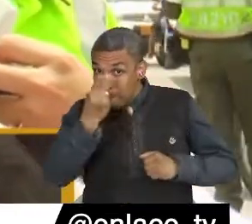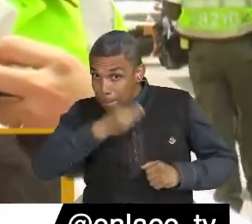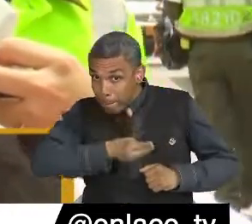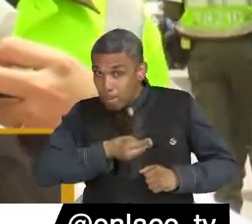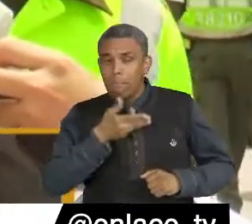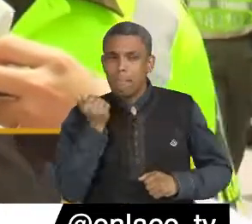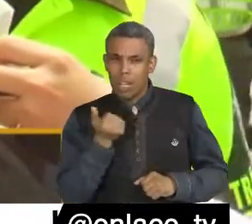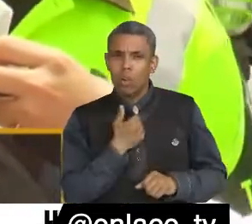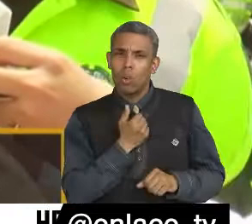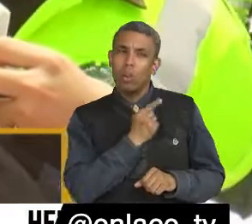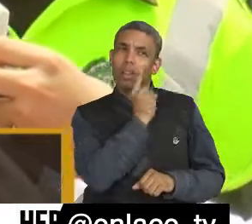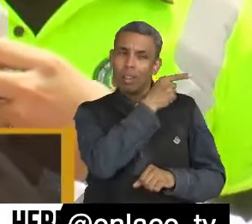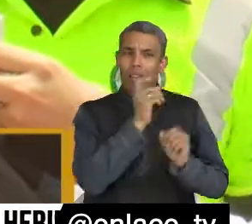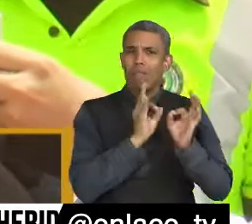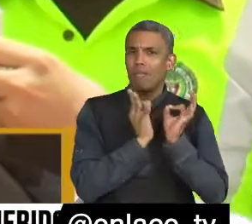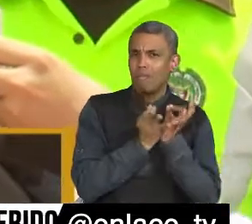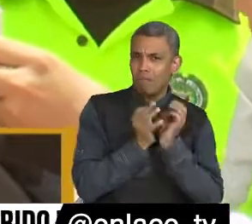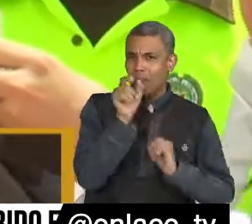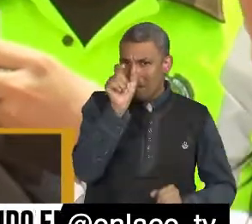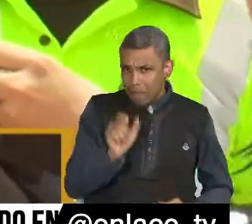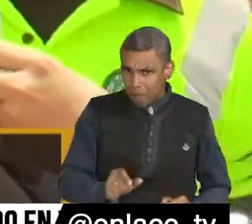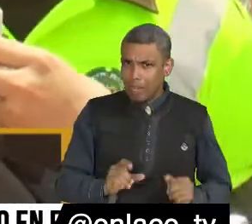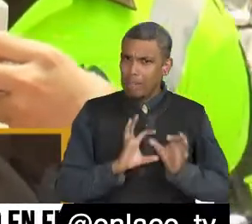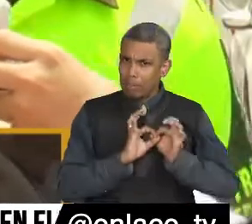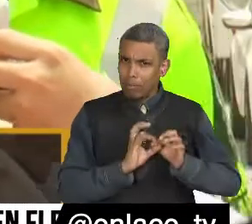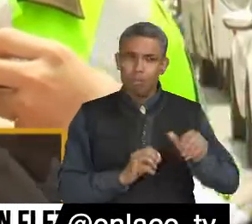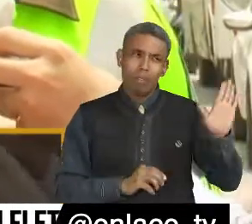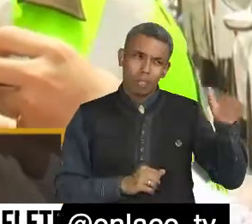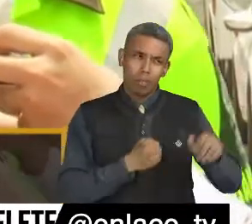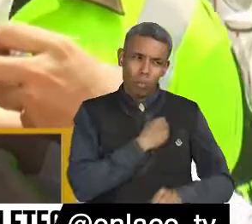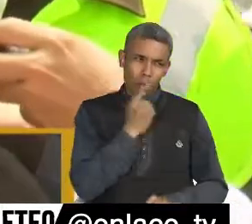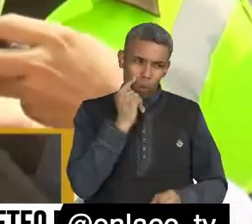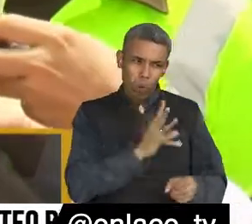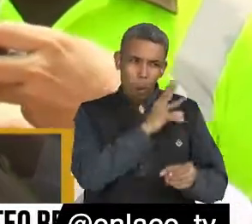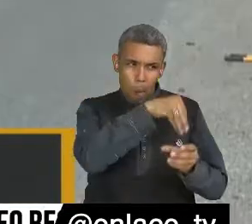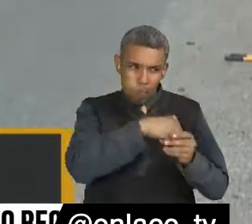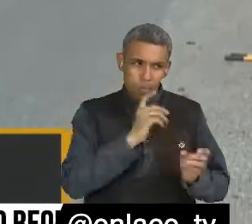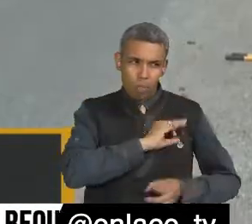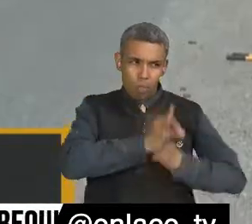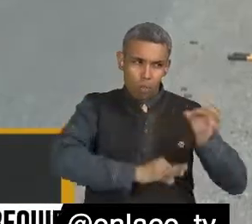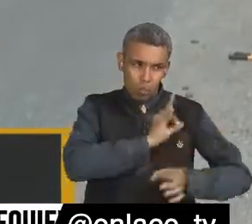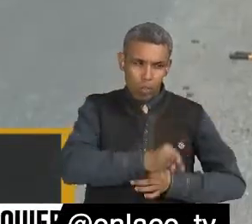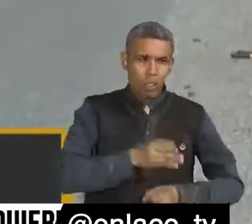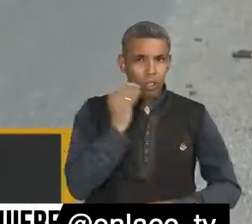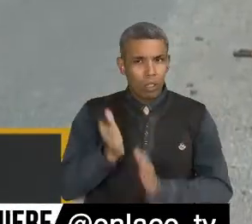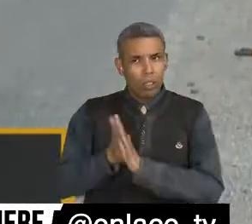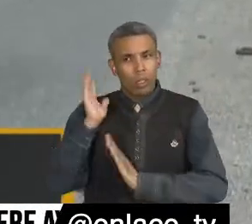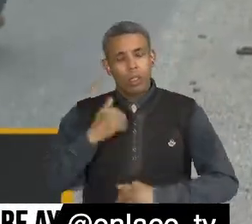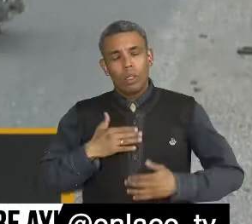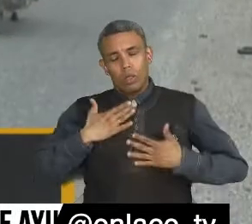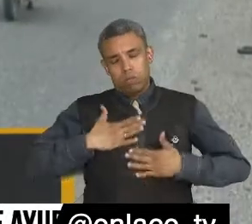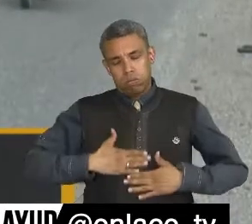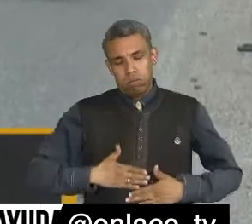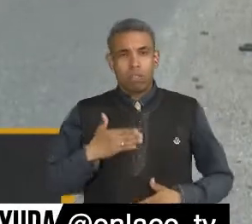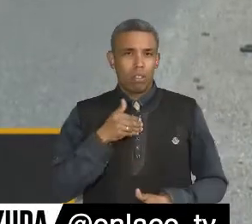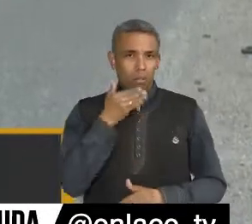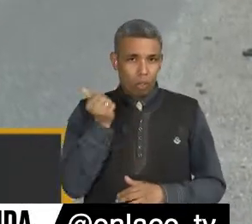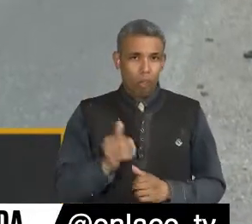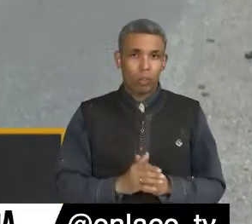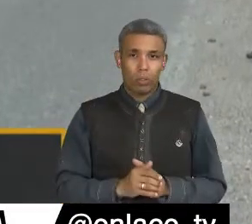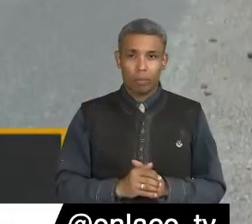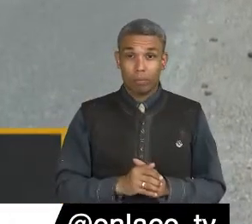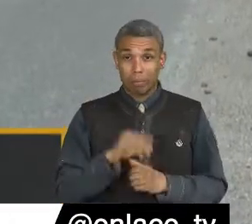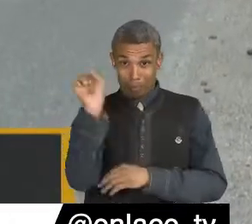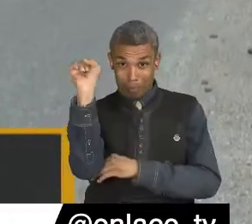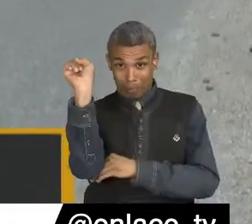recomendada su casa a un familiar o déjele recomendada su casa a usted a una persona de confianza. No extralimite el cupo de